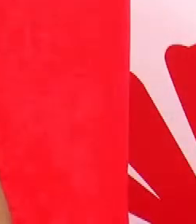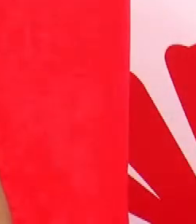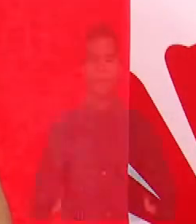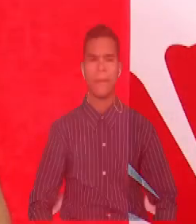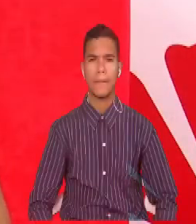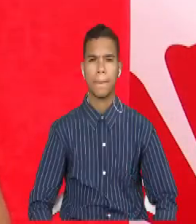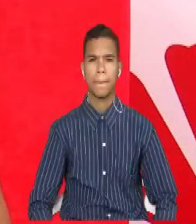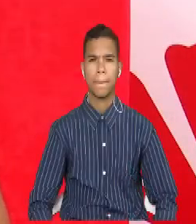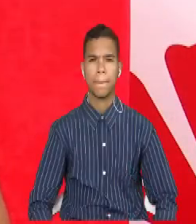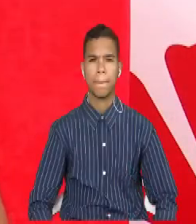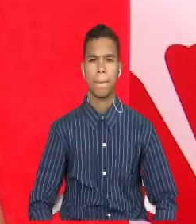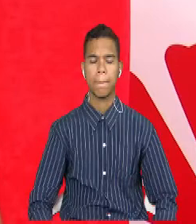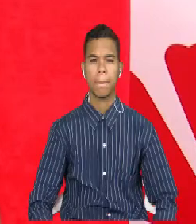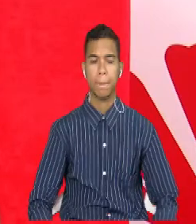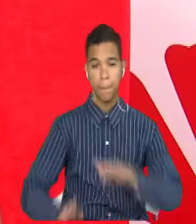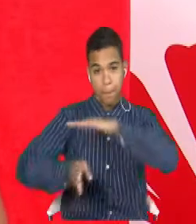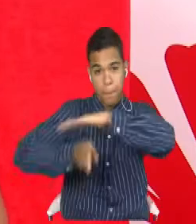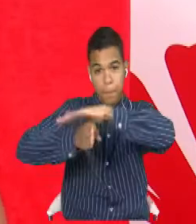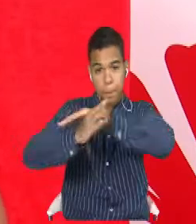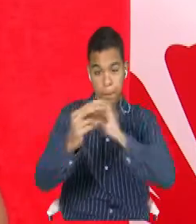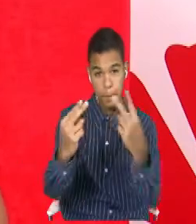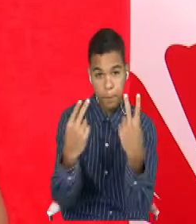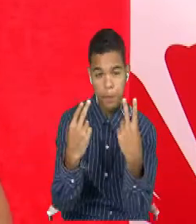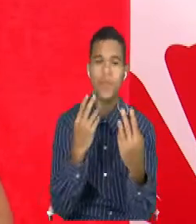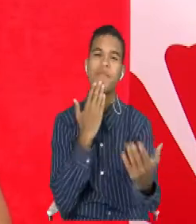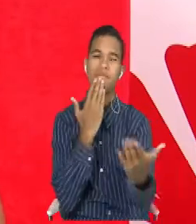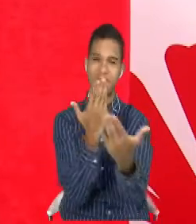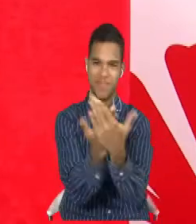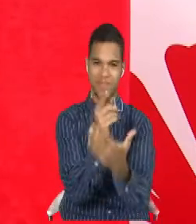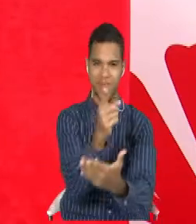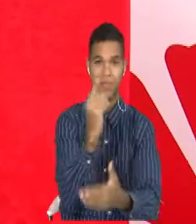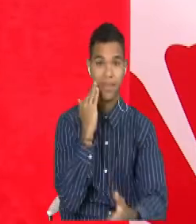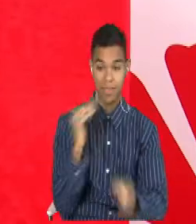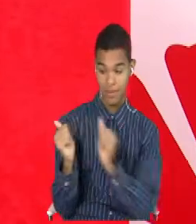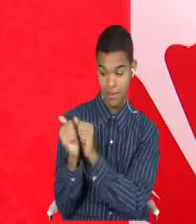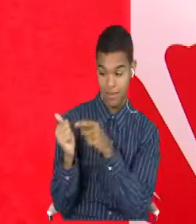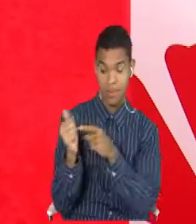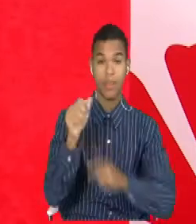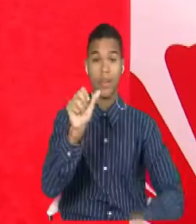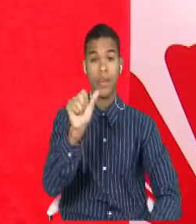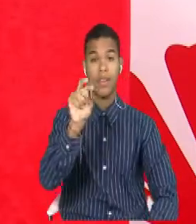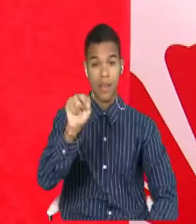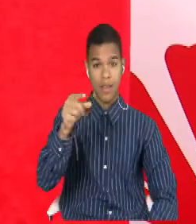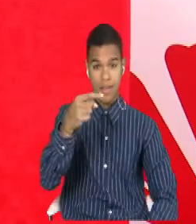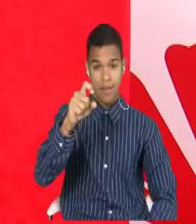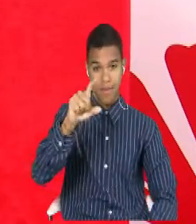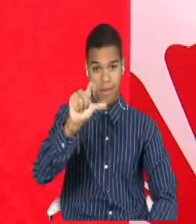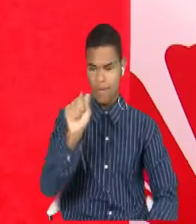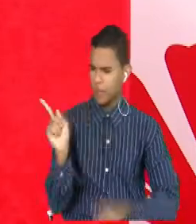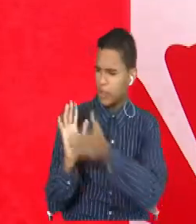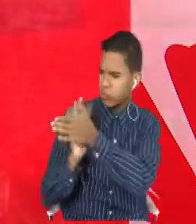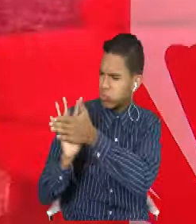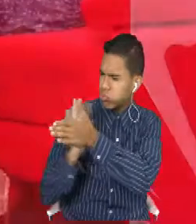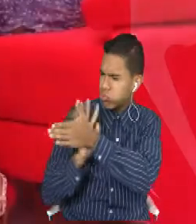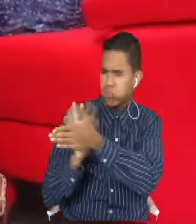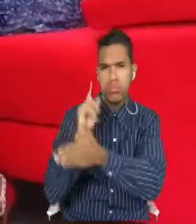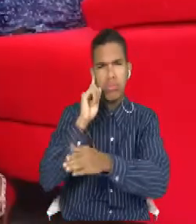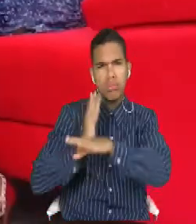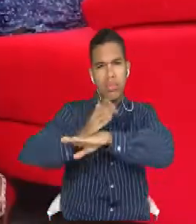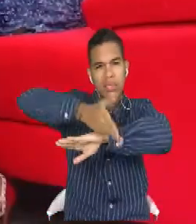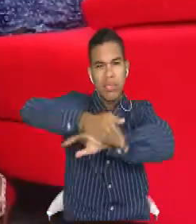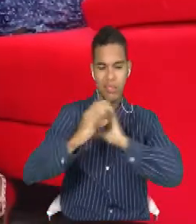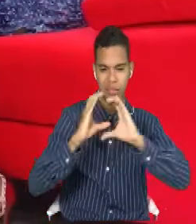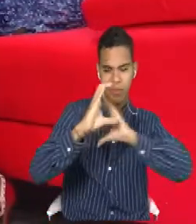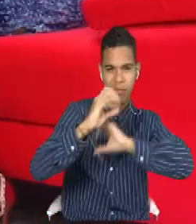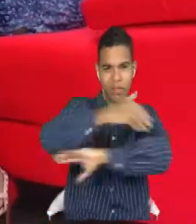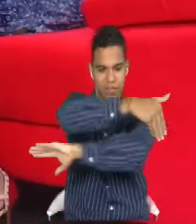Gracias por continuar con nosotros. Nosotros seguimos aquí con Ángela y ella nos va a contar muy rápidamente cuáles son las redes sociales y la dirección donde